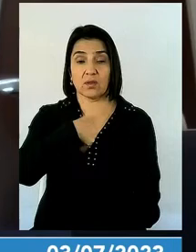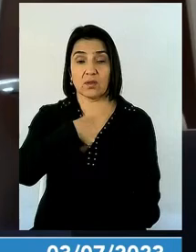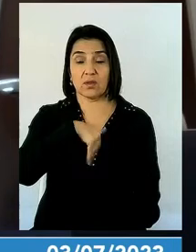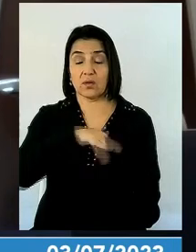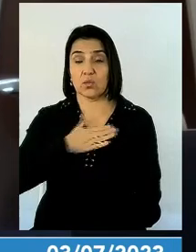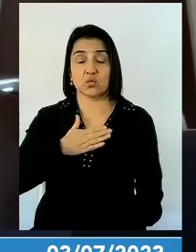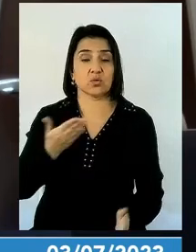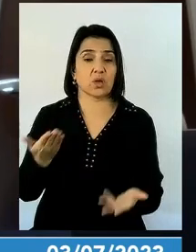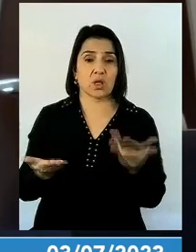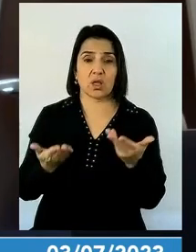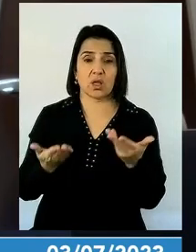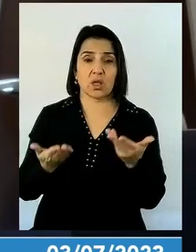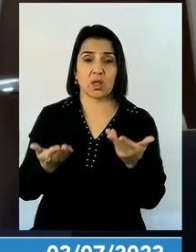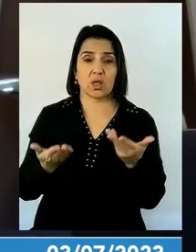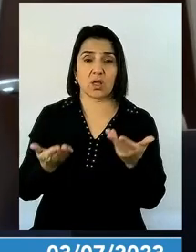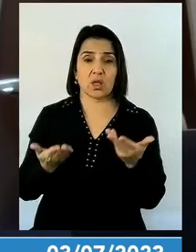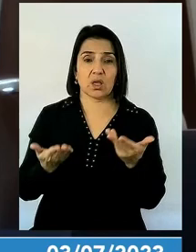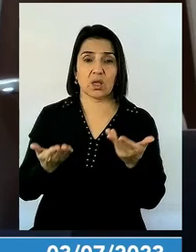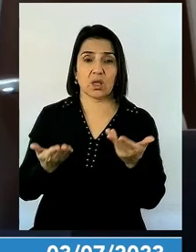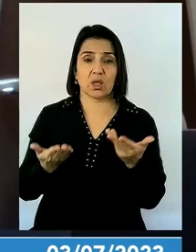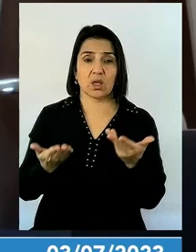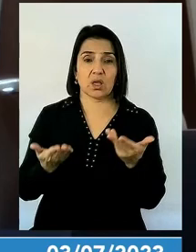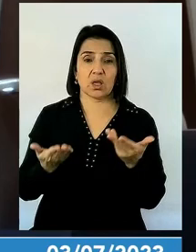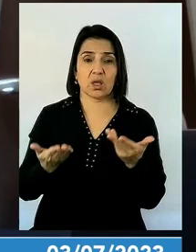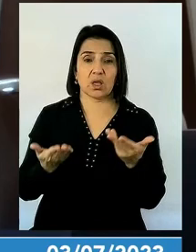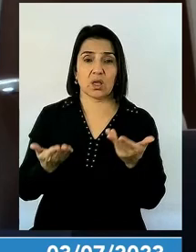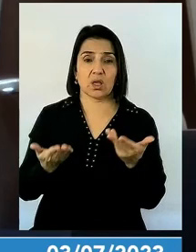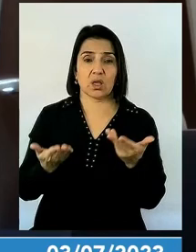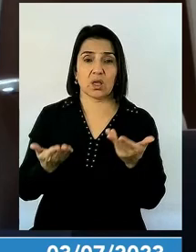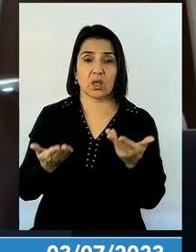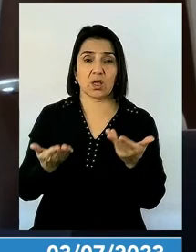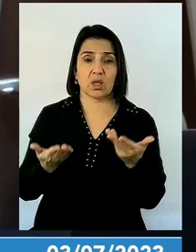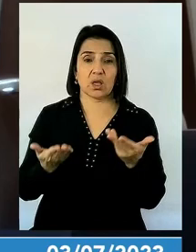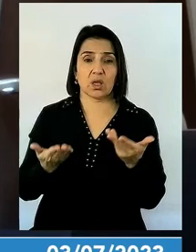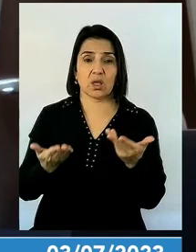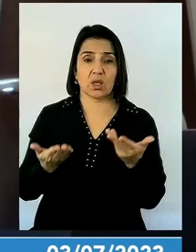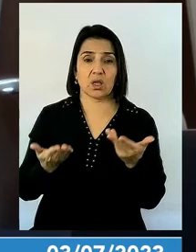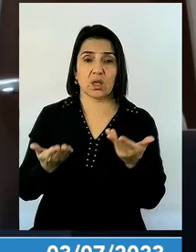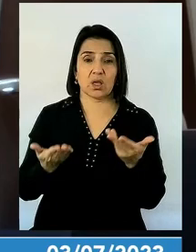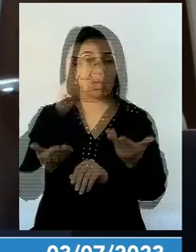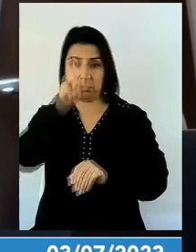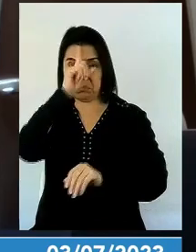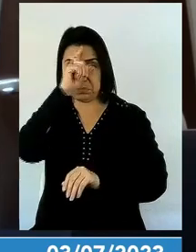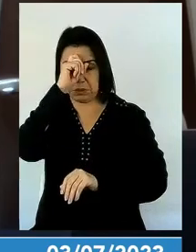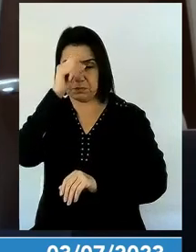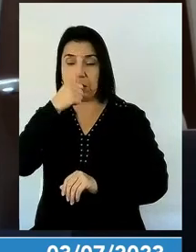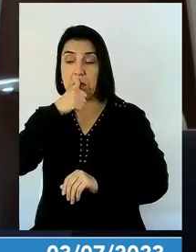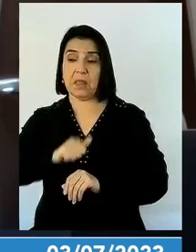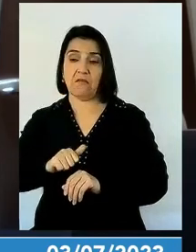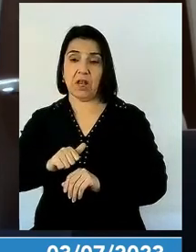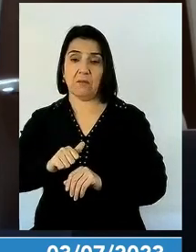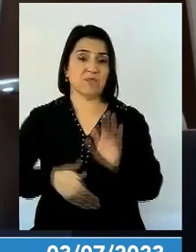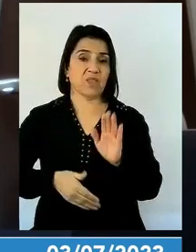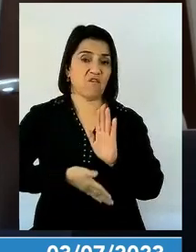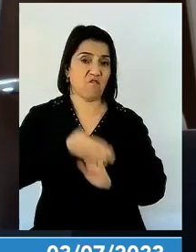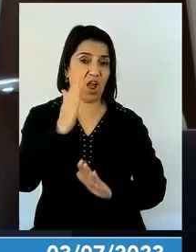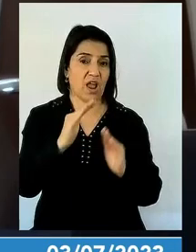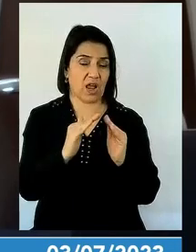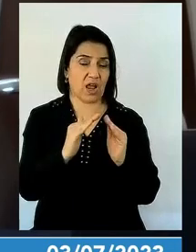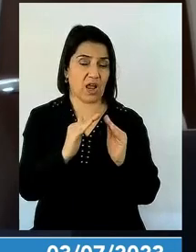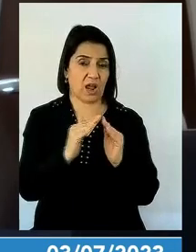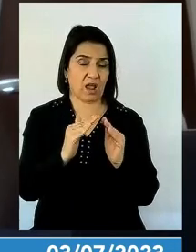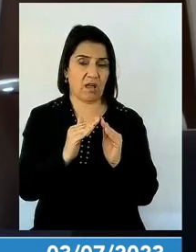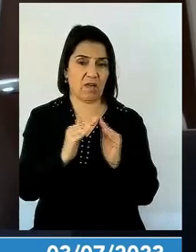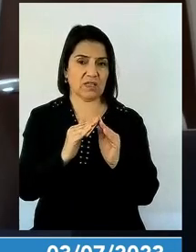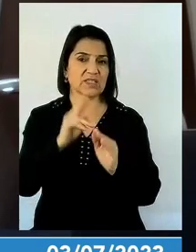hecho en concreto es que la dan de alta, la dirigen hacia el domicilio, sin medicamento, y